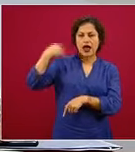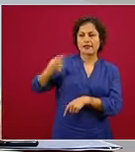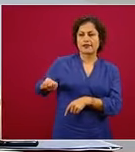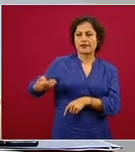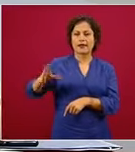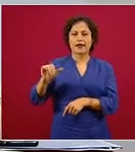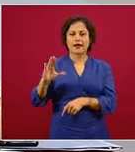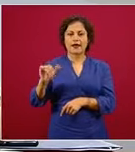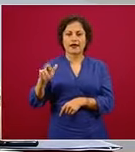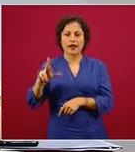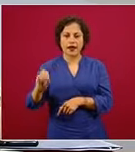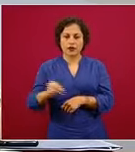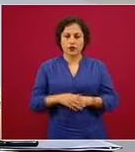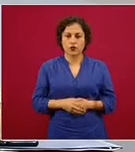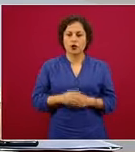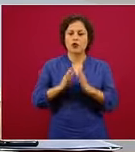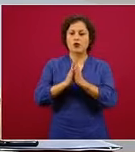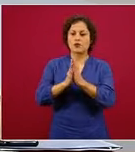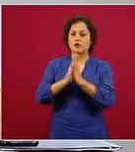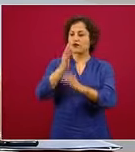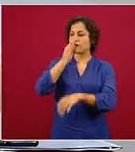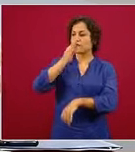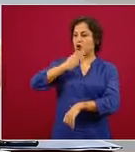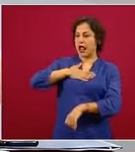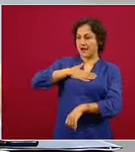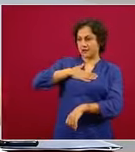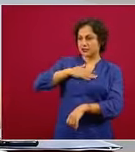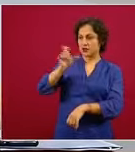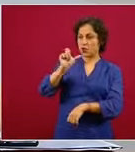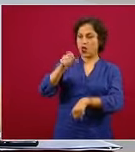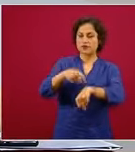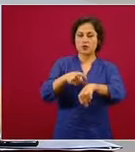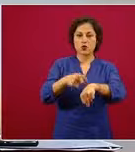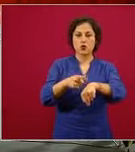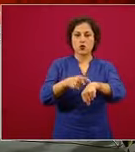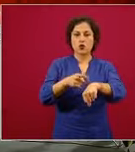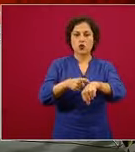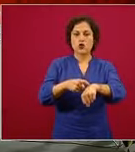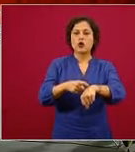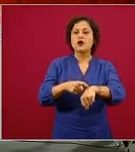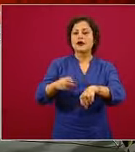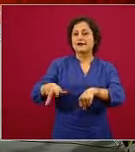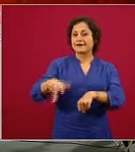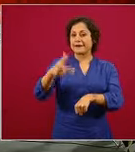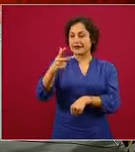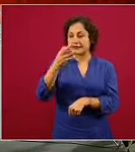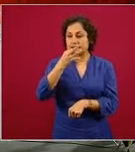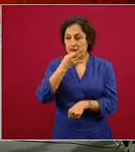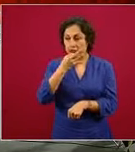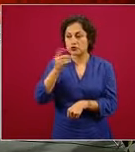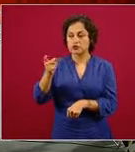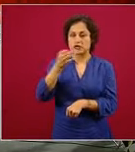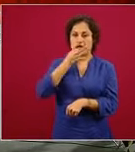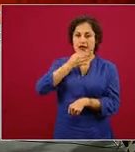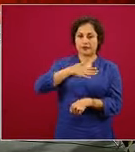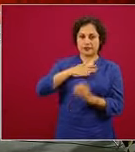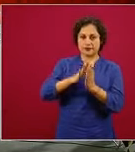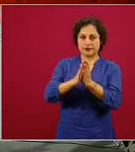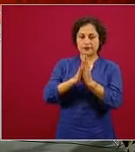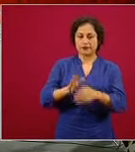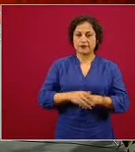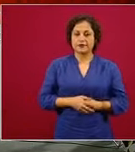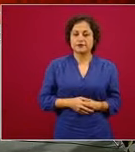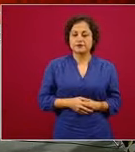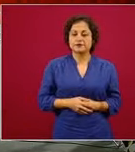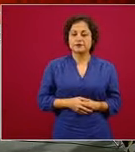me advierta al llegar al minuto 13 de mi exposición. Sí, por favor. La siguiente, por favor.